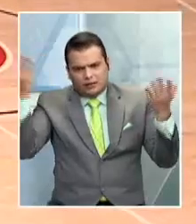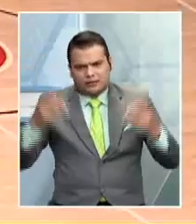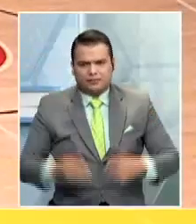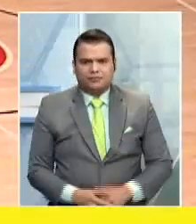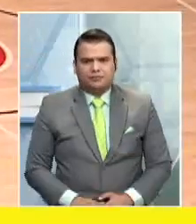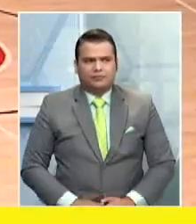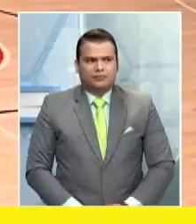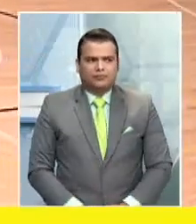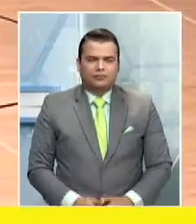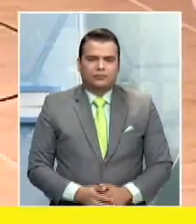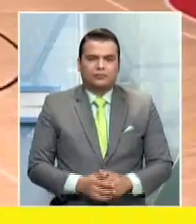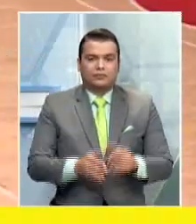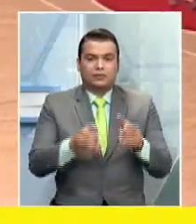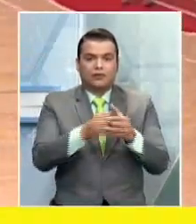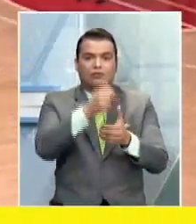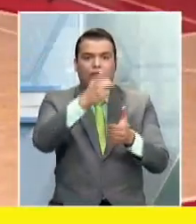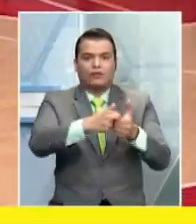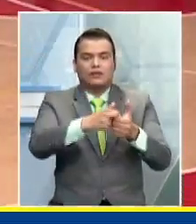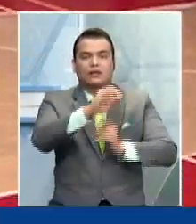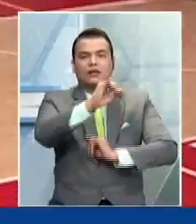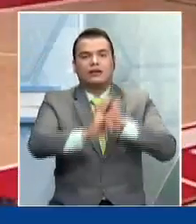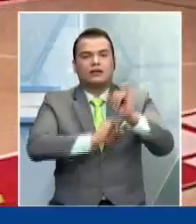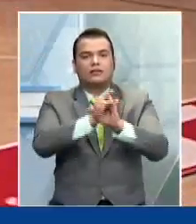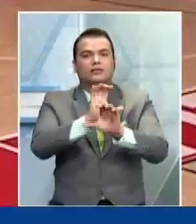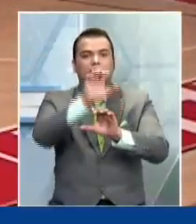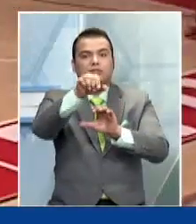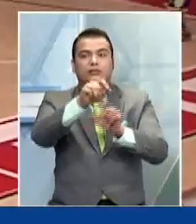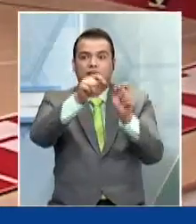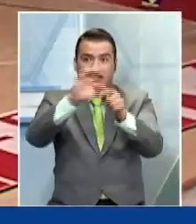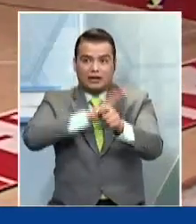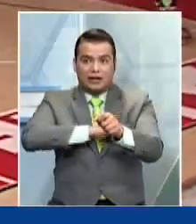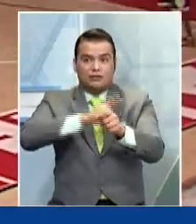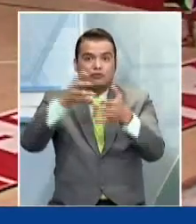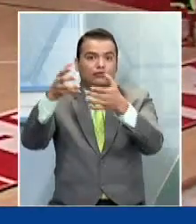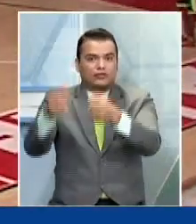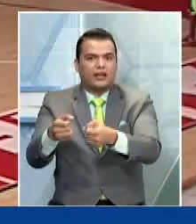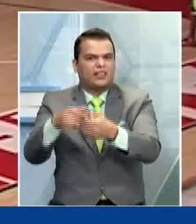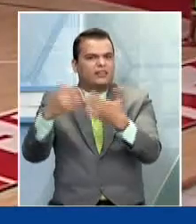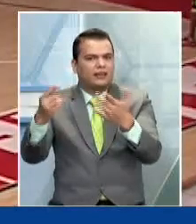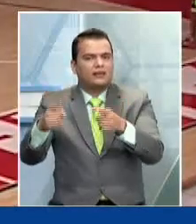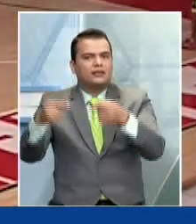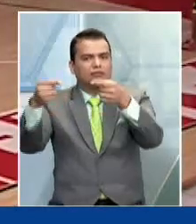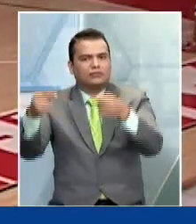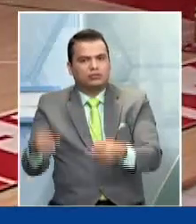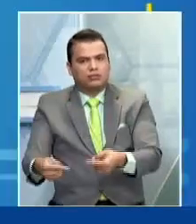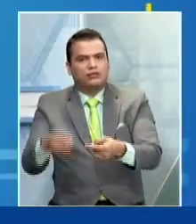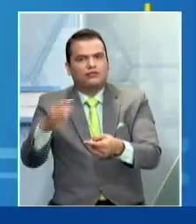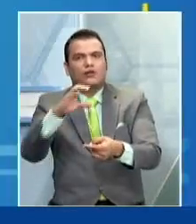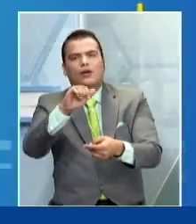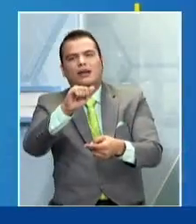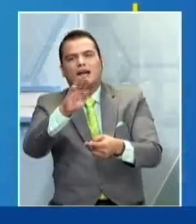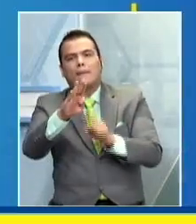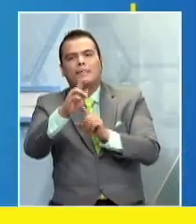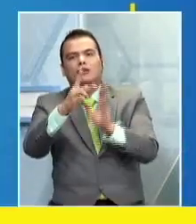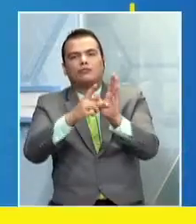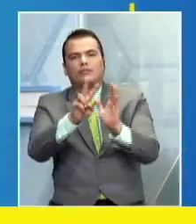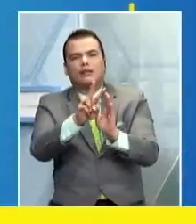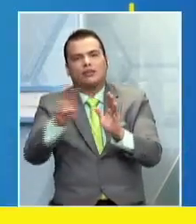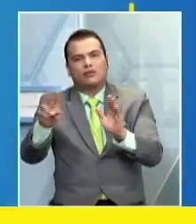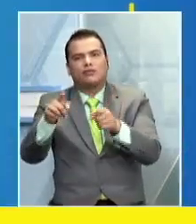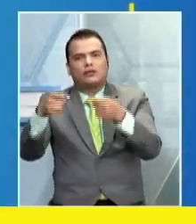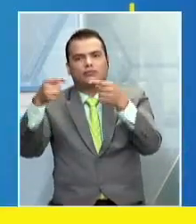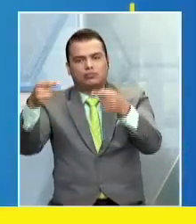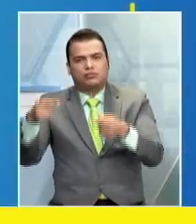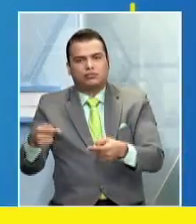Federación Internacional de Baloncesto escogió a Cali como sede de la tercera ventana con miras a la América Cup 2022. Lo que hace